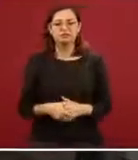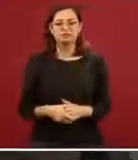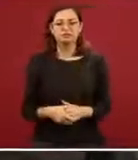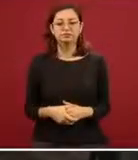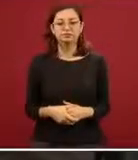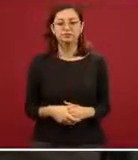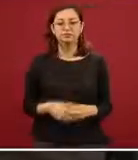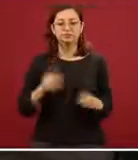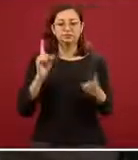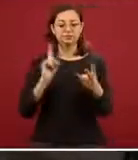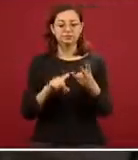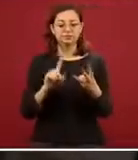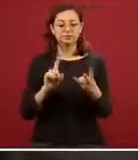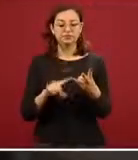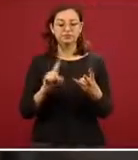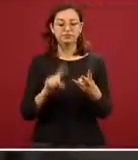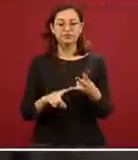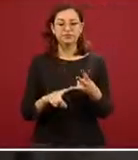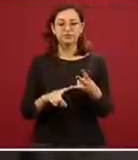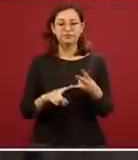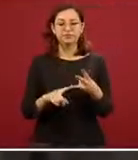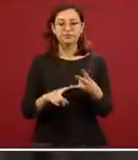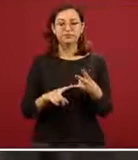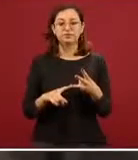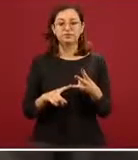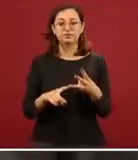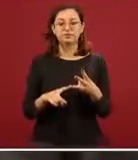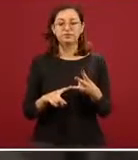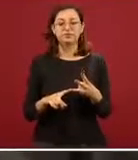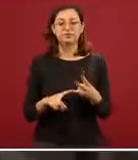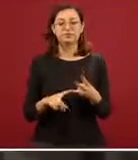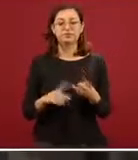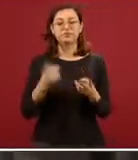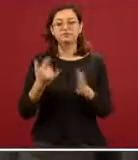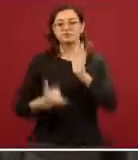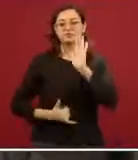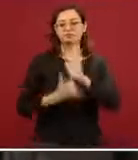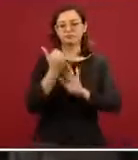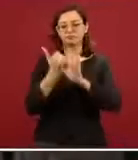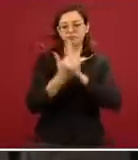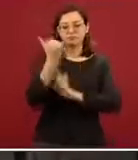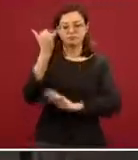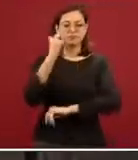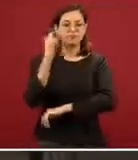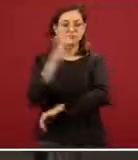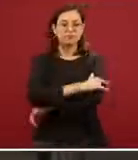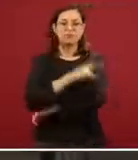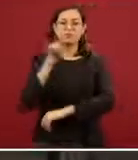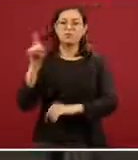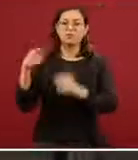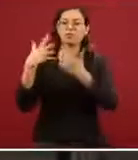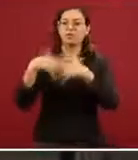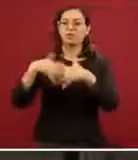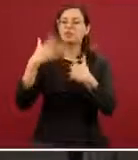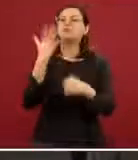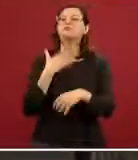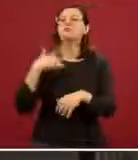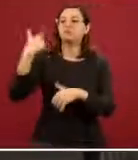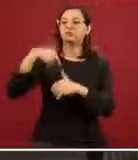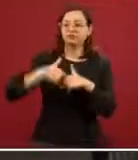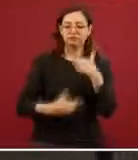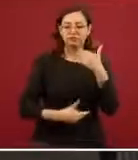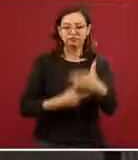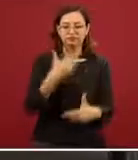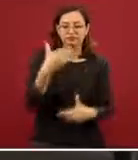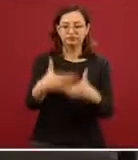en tercer lugar, el avance en las obras, lo que se ha ido avanzando en